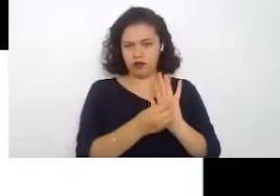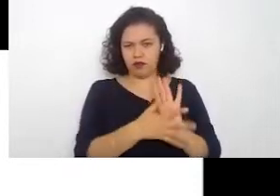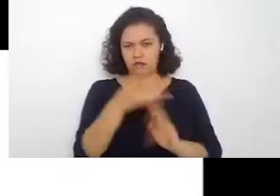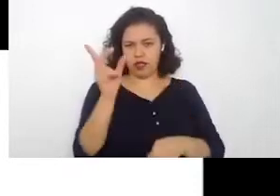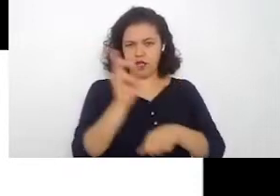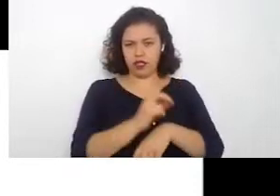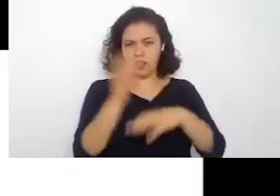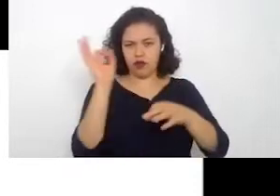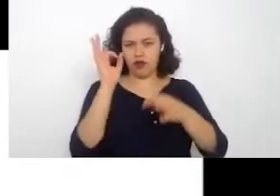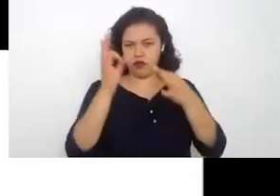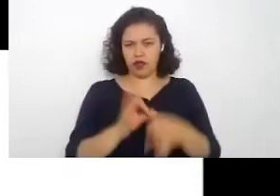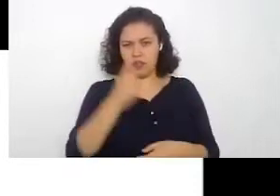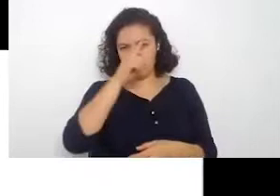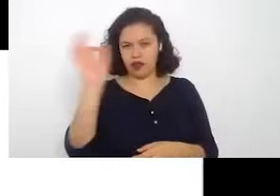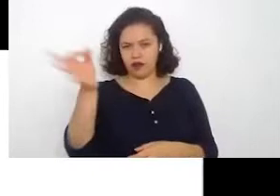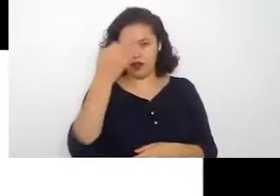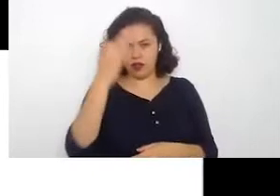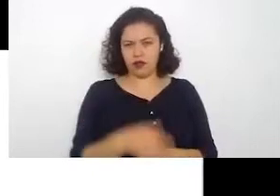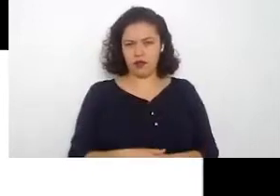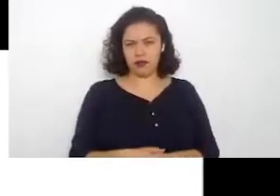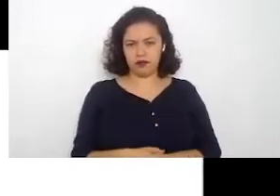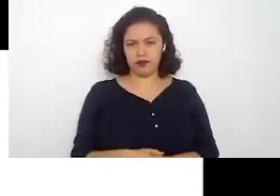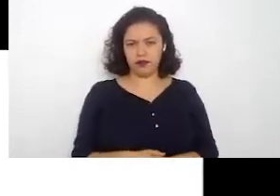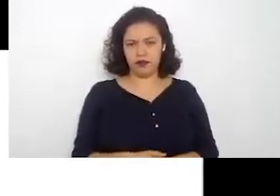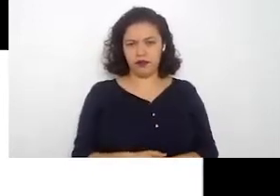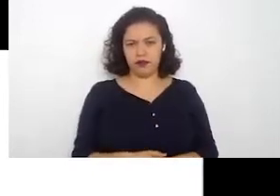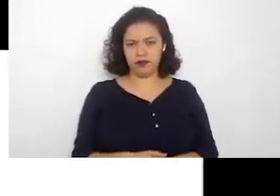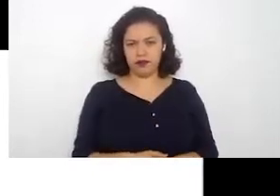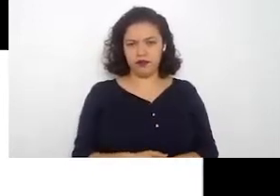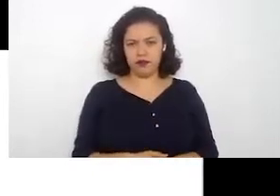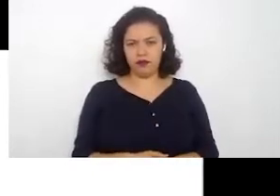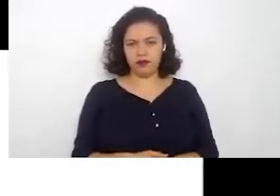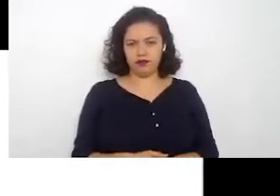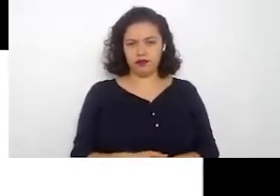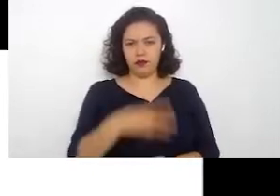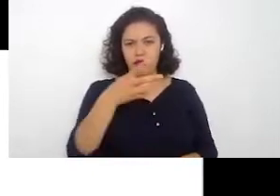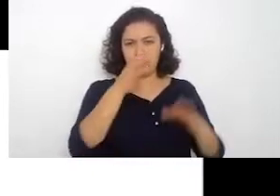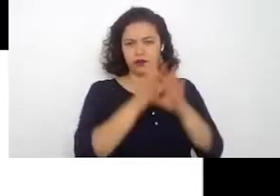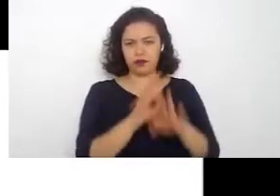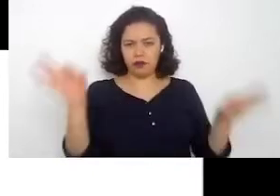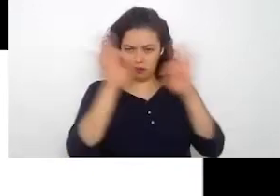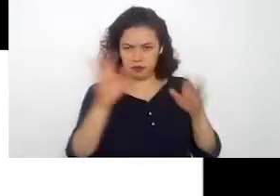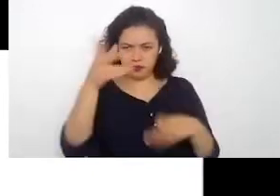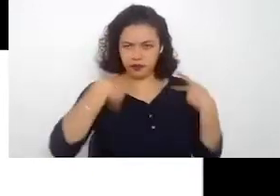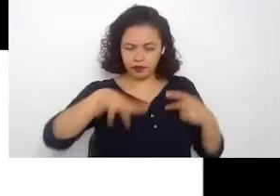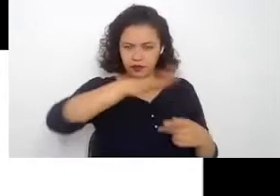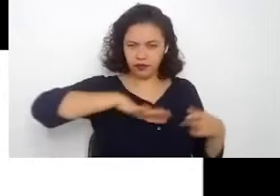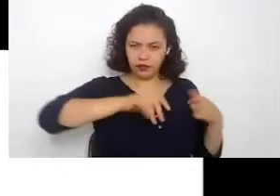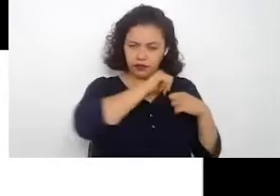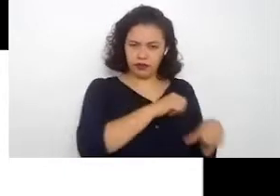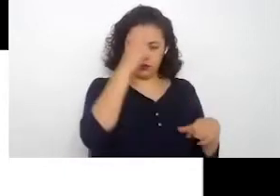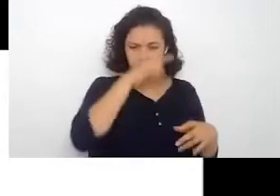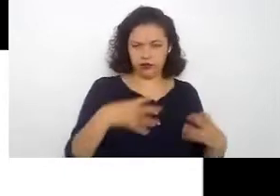oficial de la Federación. Muy bien. Es importante que el personal encargado de la autorización del